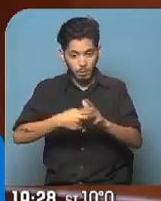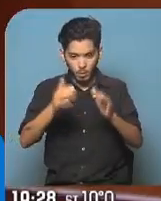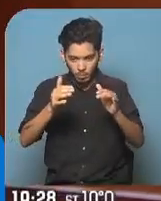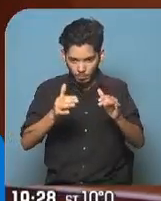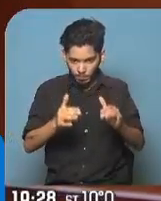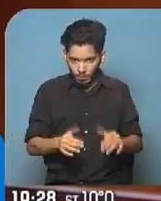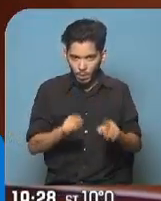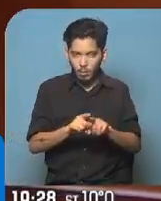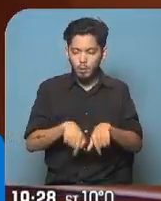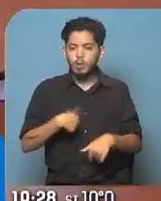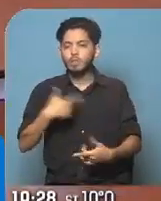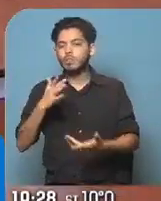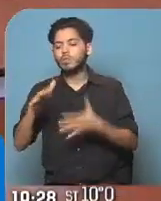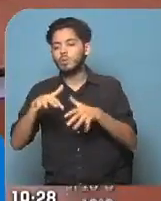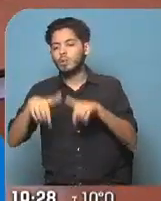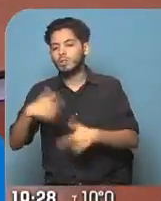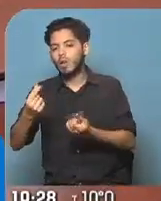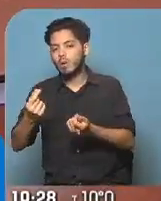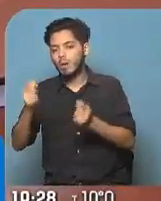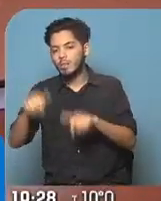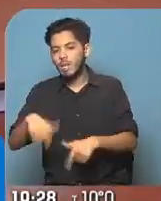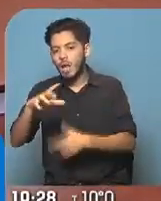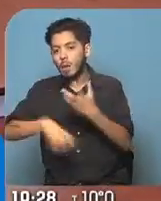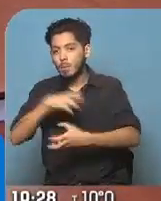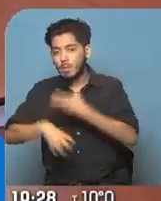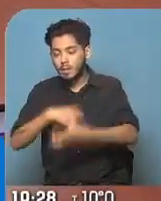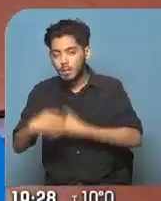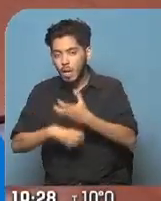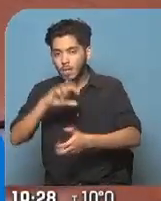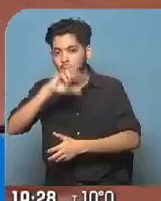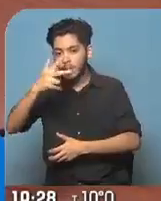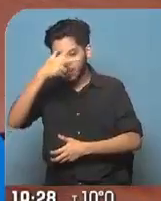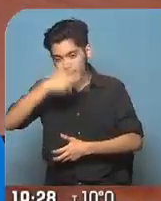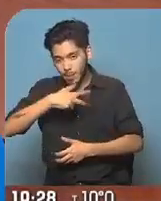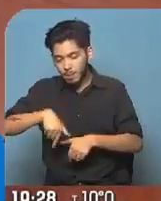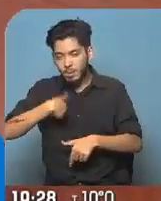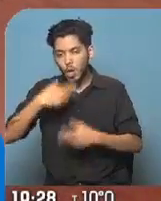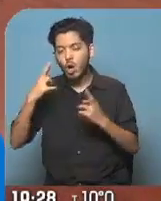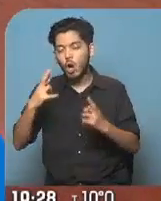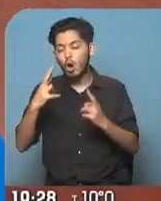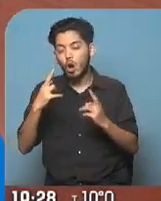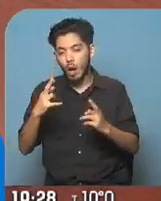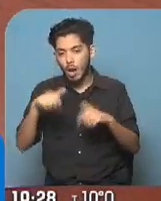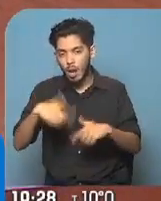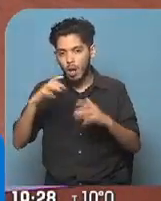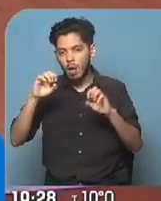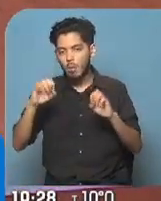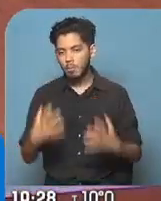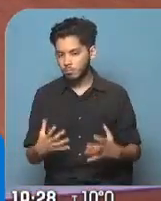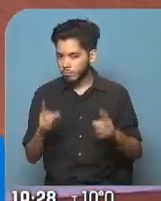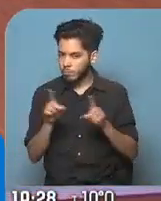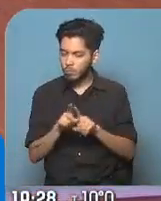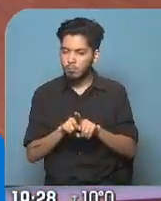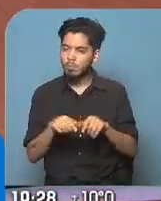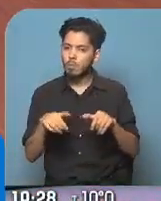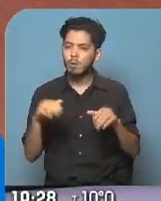situación financiera de las empresas nosotros esperamos que el tercer trimestre sigue siendo un trimestre relativamente flojo básicamente porque